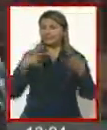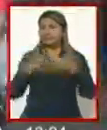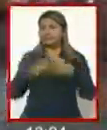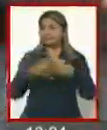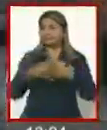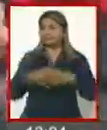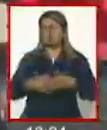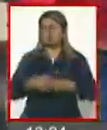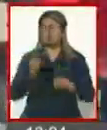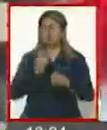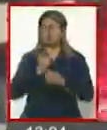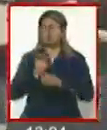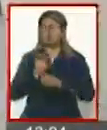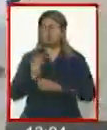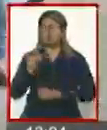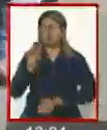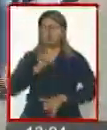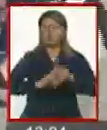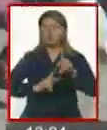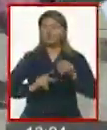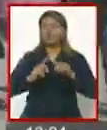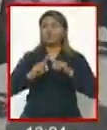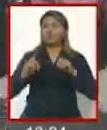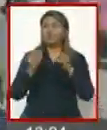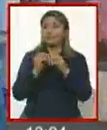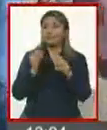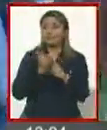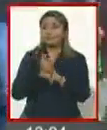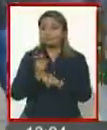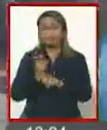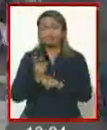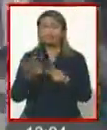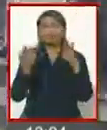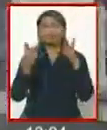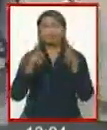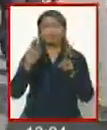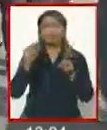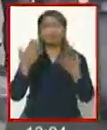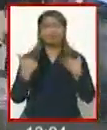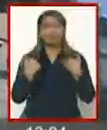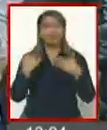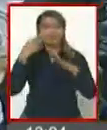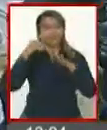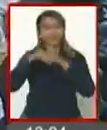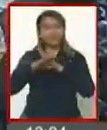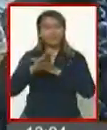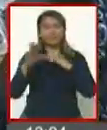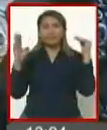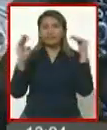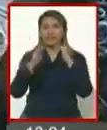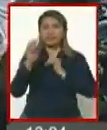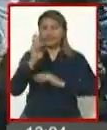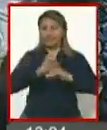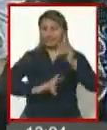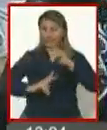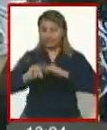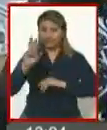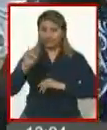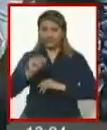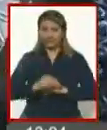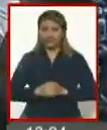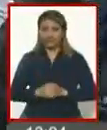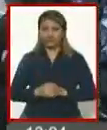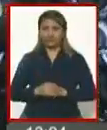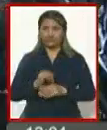bloquea, perjudica a la población, pero más perjuicio va a ser cuando no tengamos derecho de llegar a una avenida que es del pueblo, no es